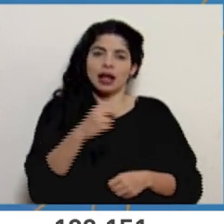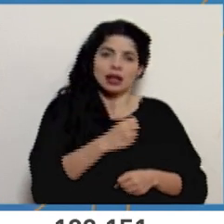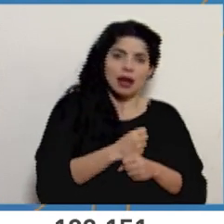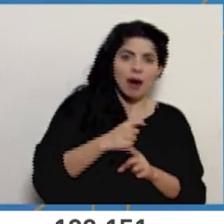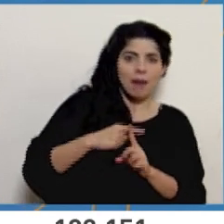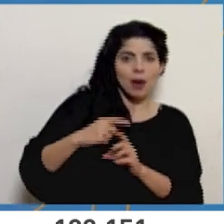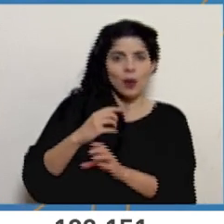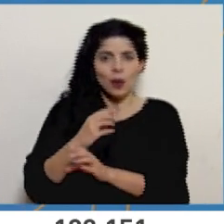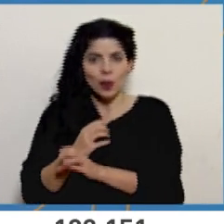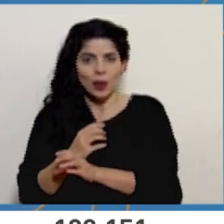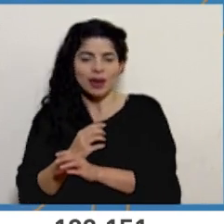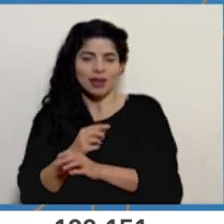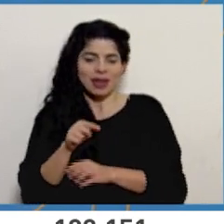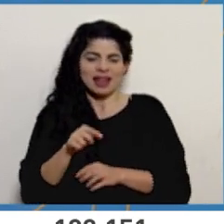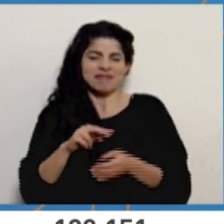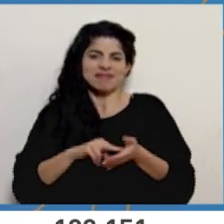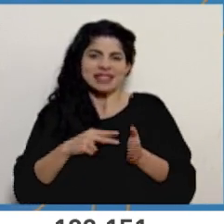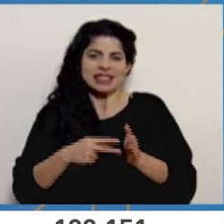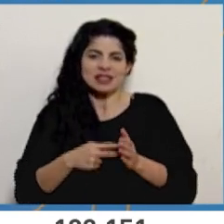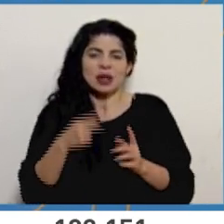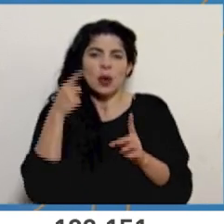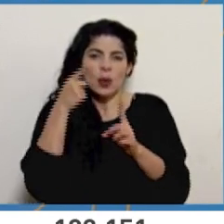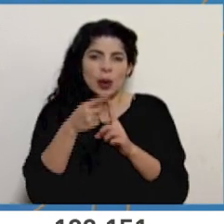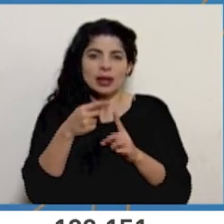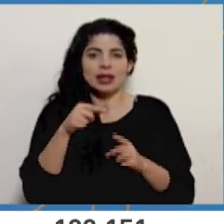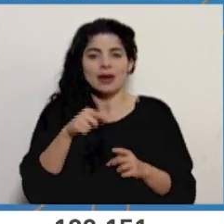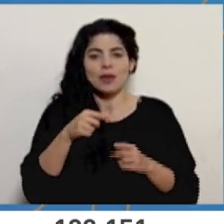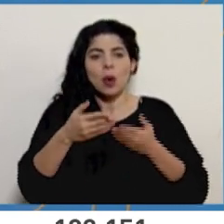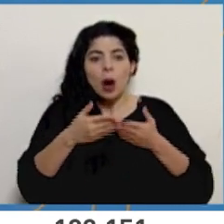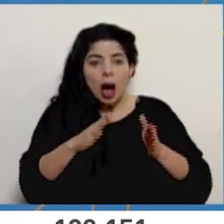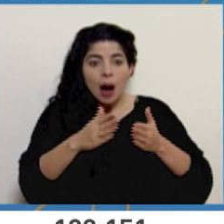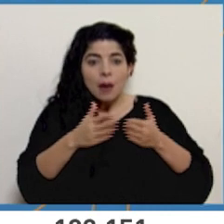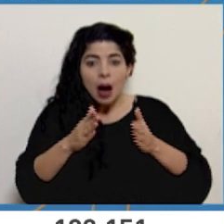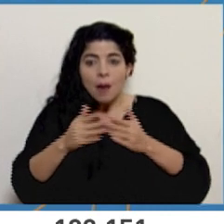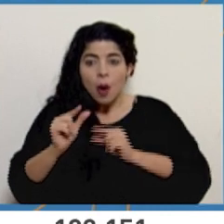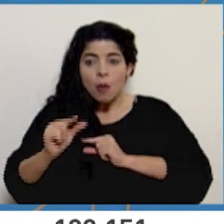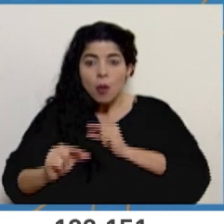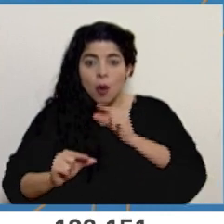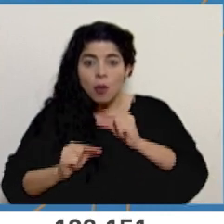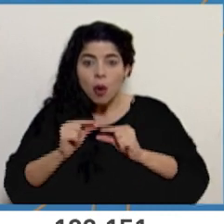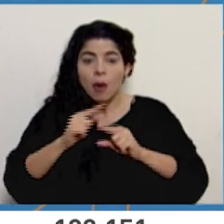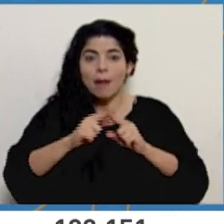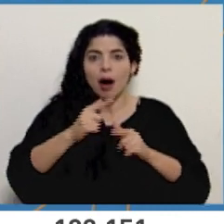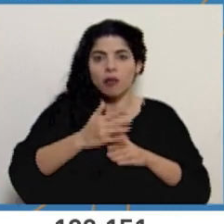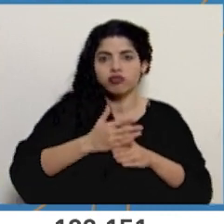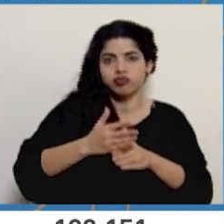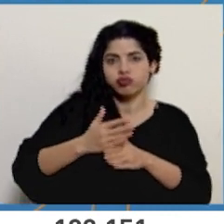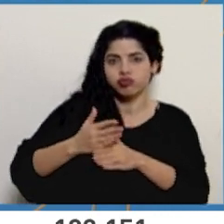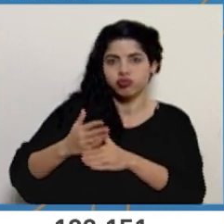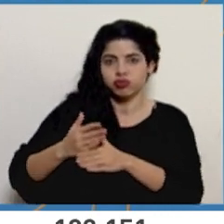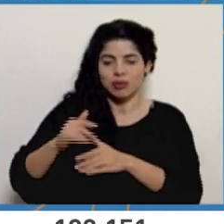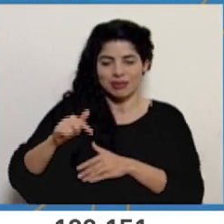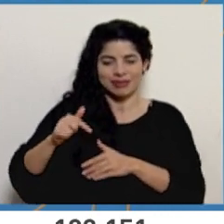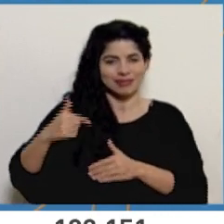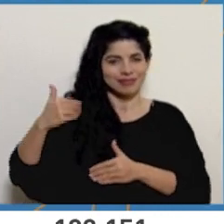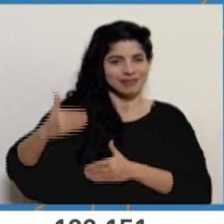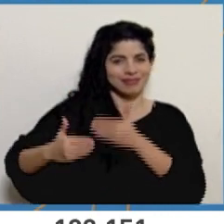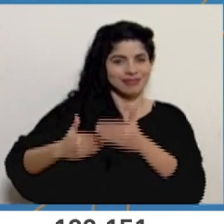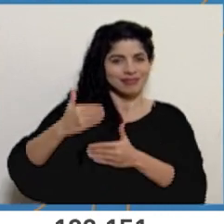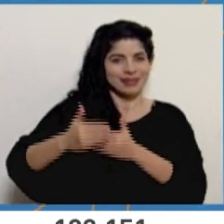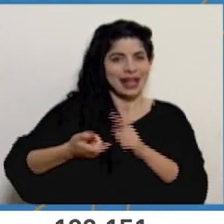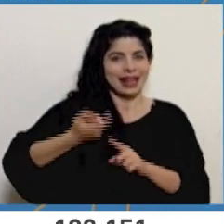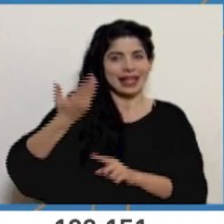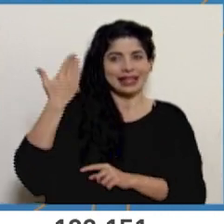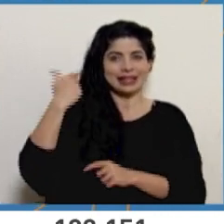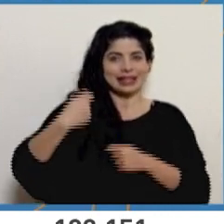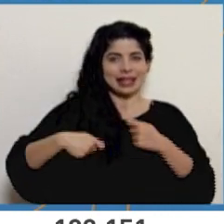Cuida, porque es justamente lo que buscamos en el modelo de apertura gradual que se viene dando